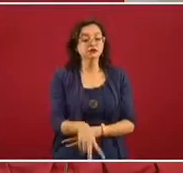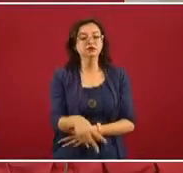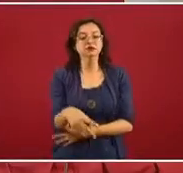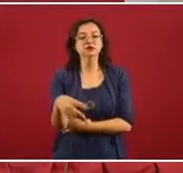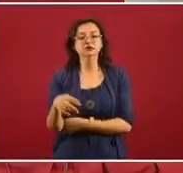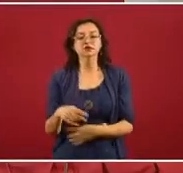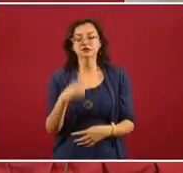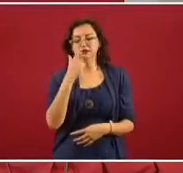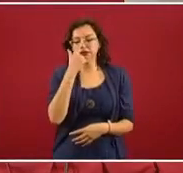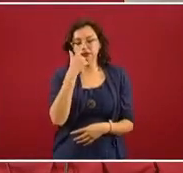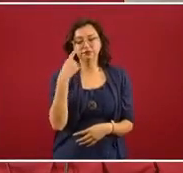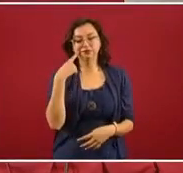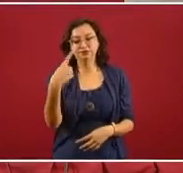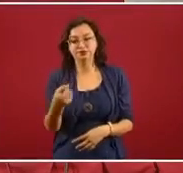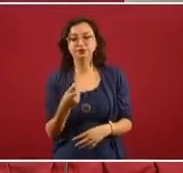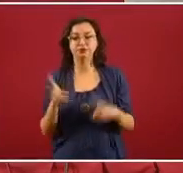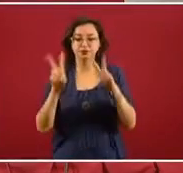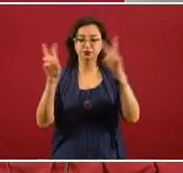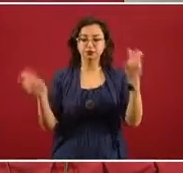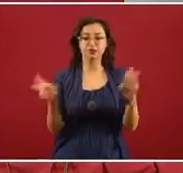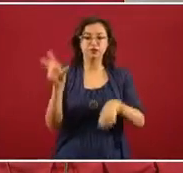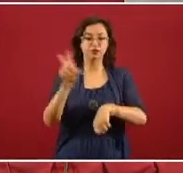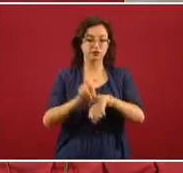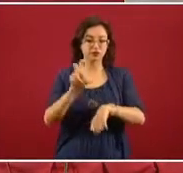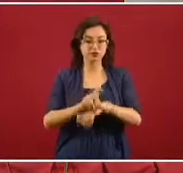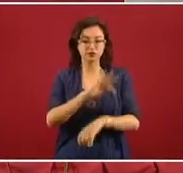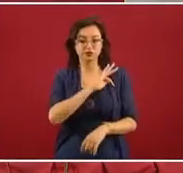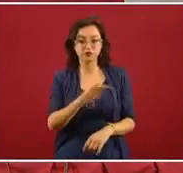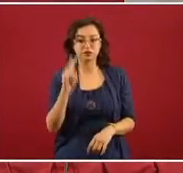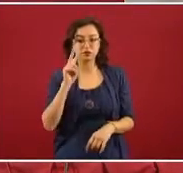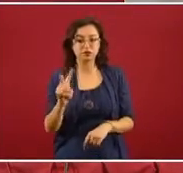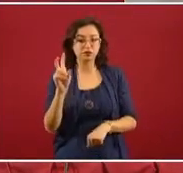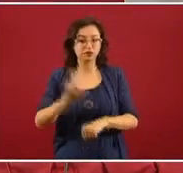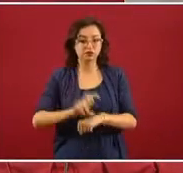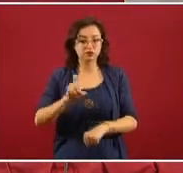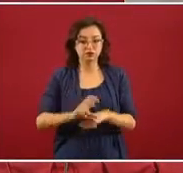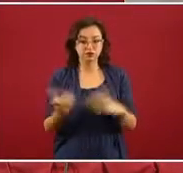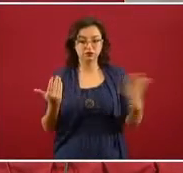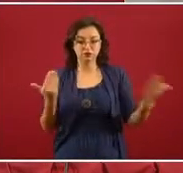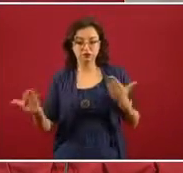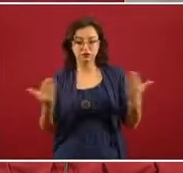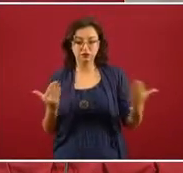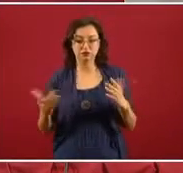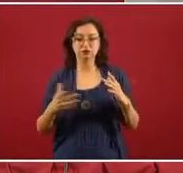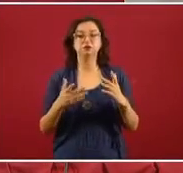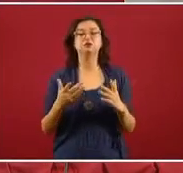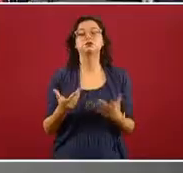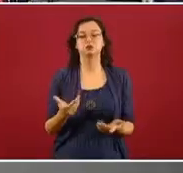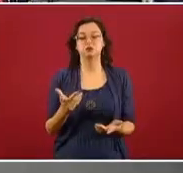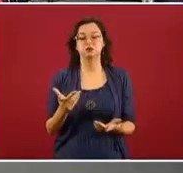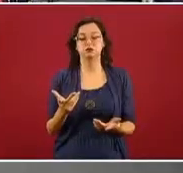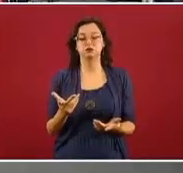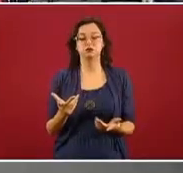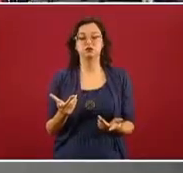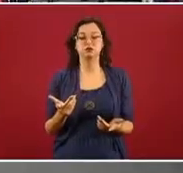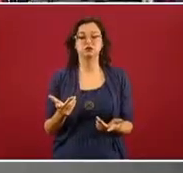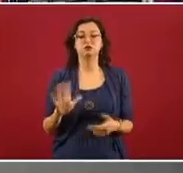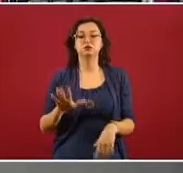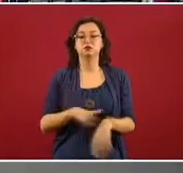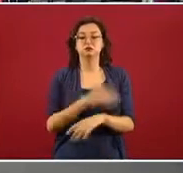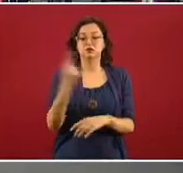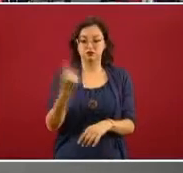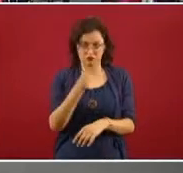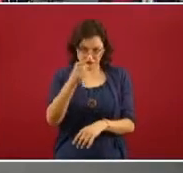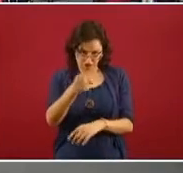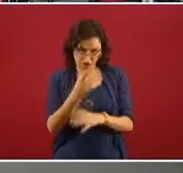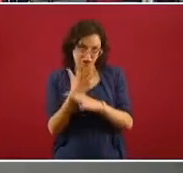ver con el huevo, en particular, si me ponen la gráfica, por favor, para ser muy puntuales en el tema, porque preguntó en